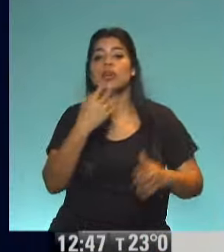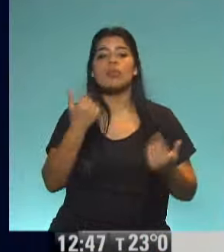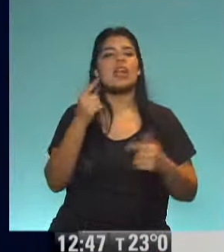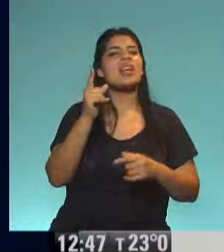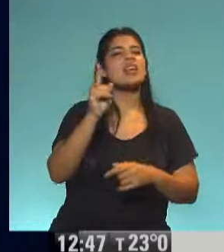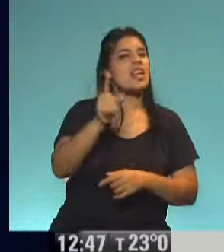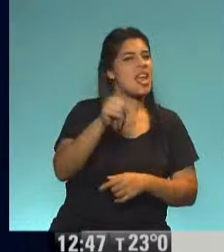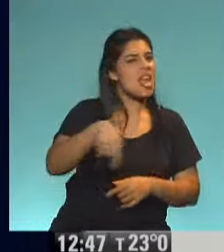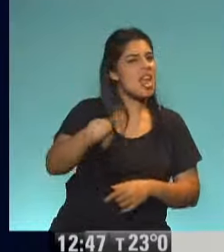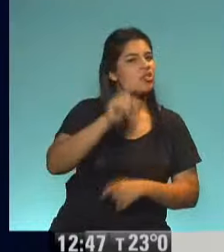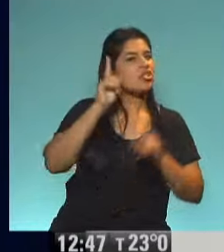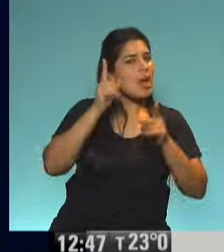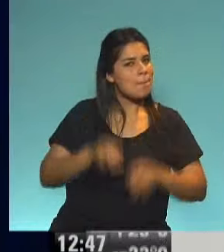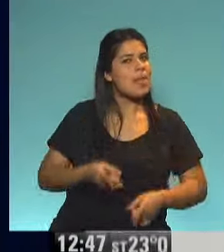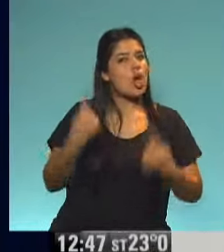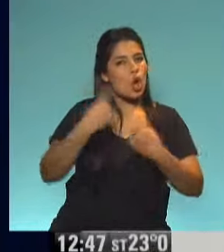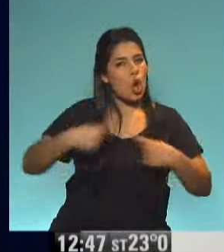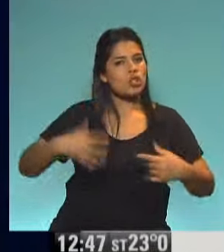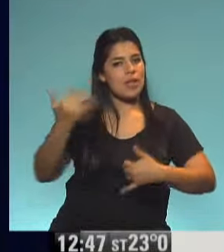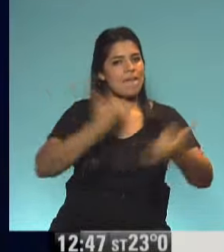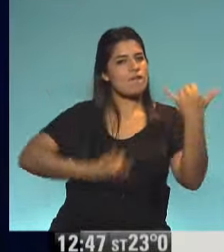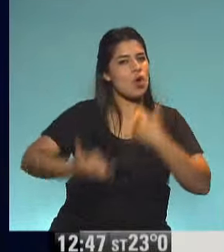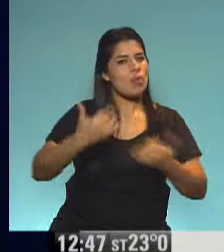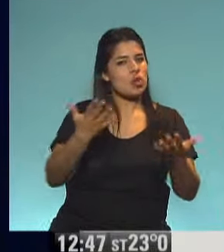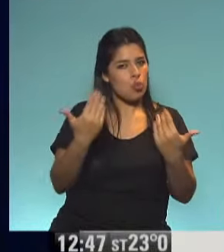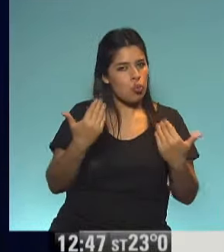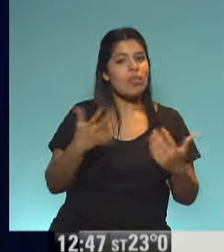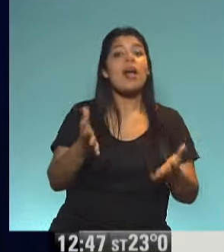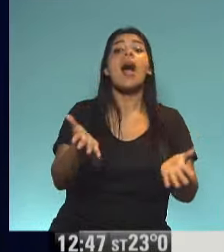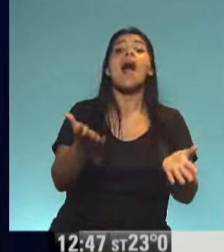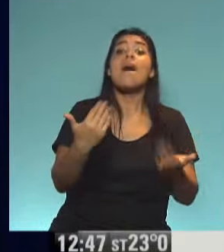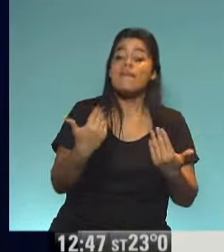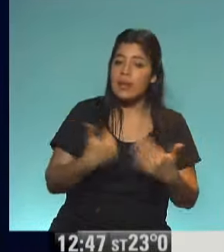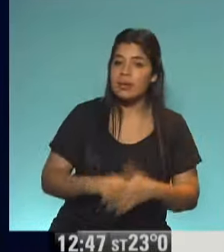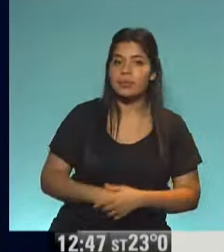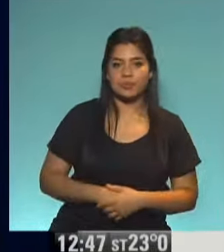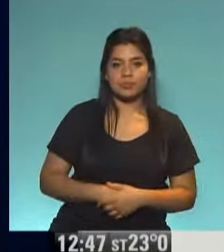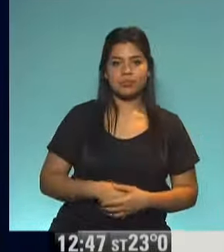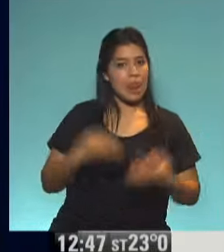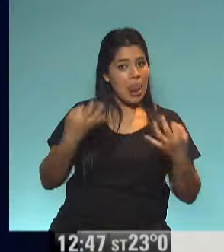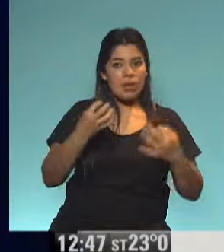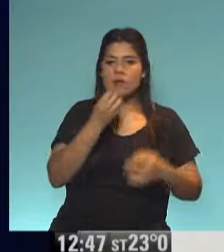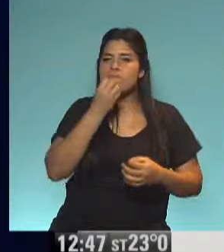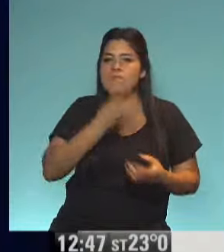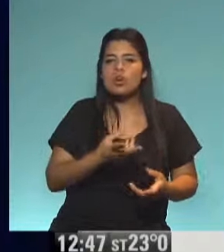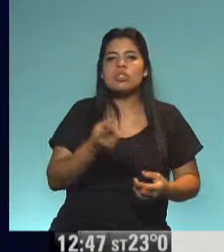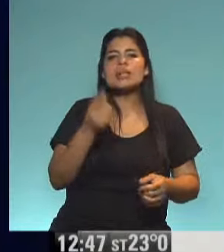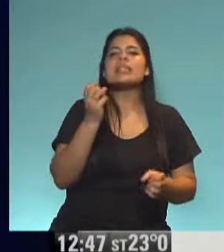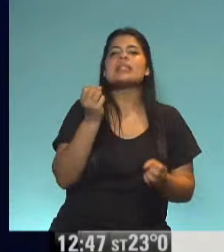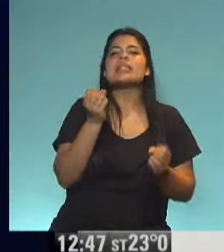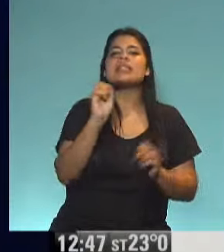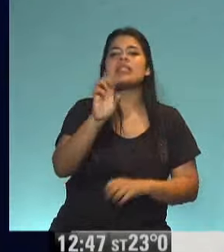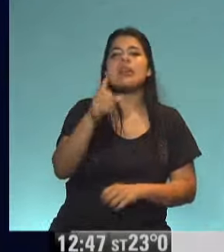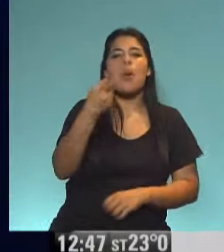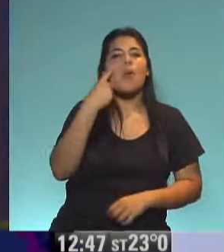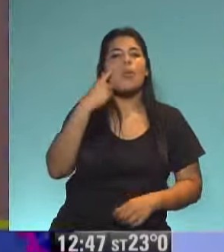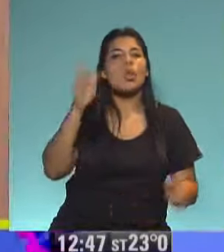montón de cosas para decirnos. Sí. Así que vamos a ver esto que es hermoso, se llama Vivir Juntos.